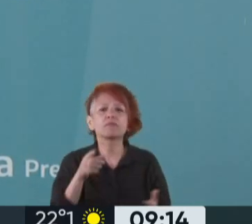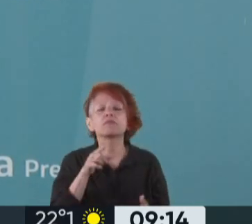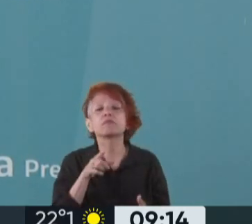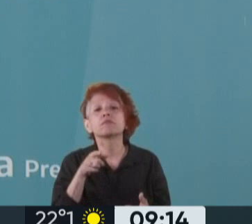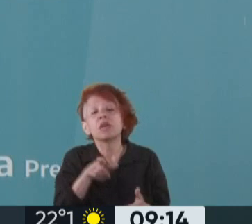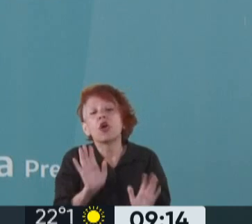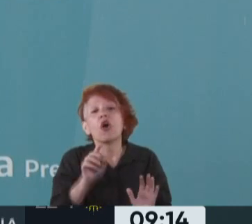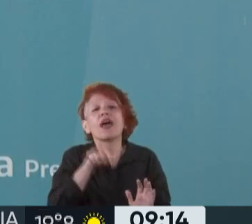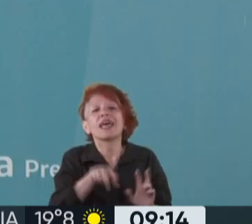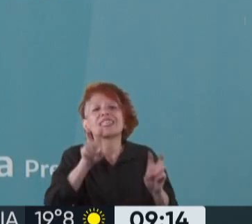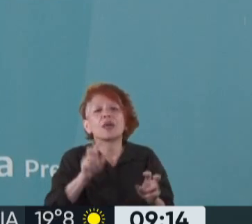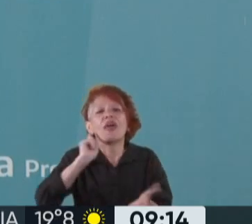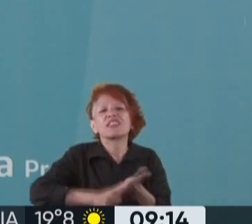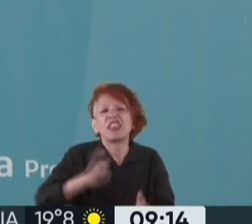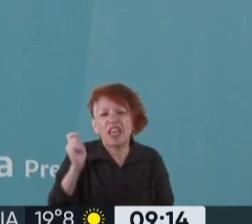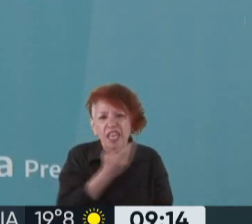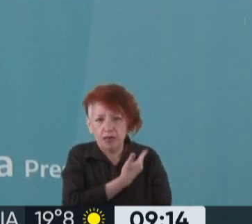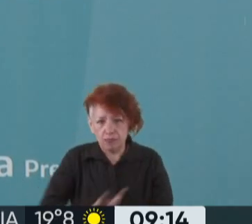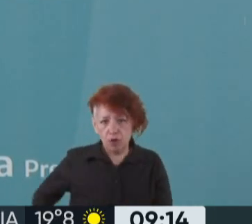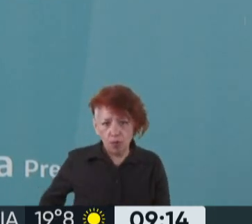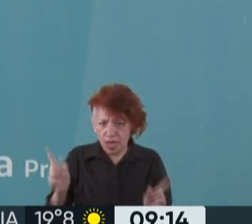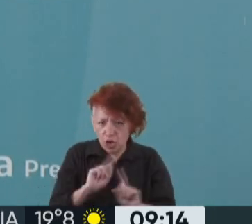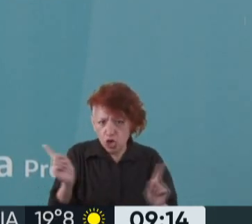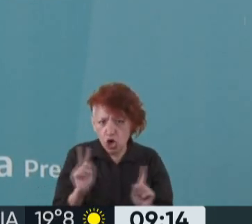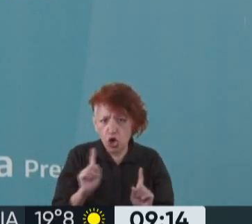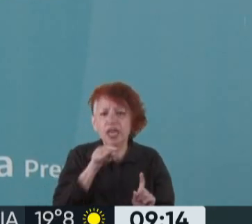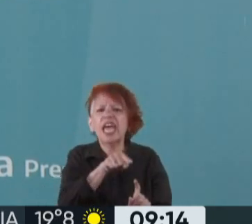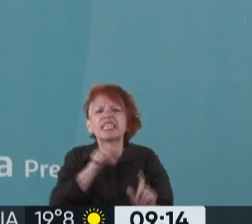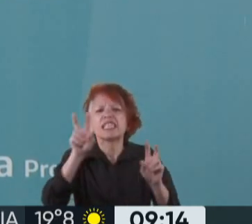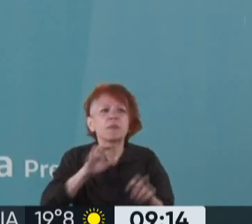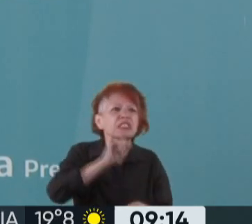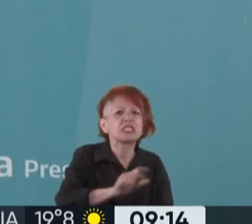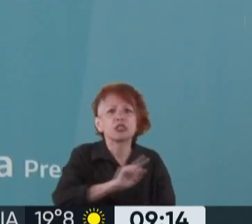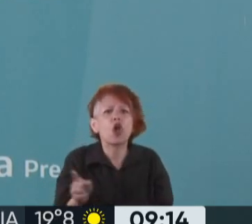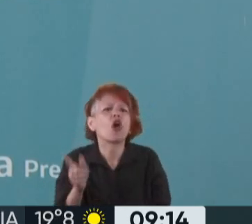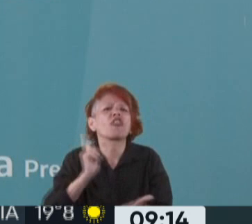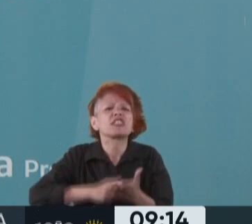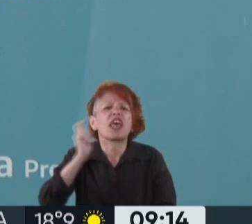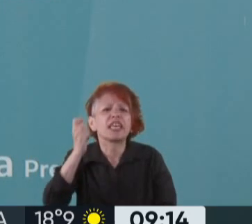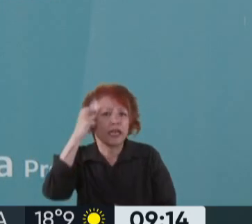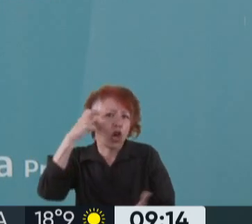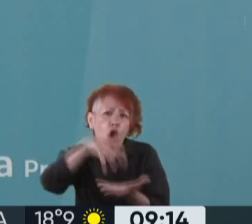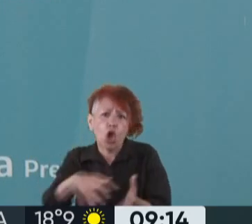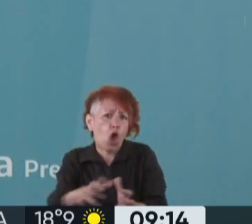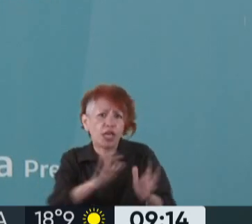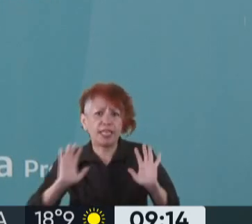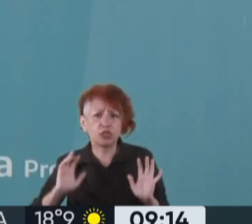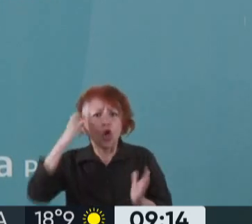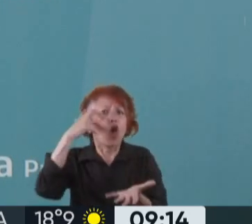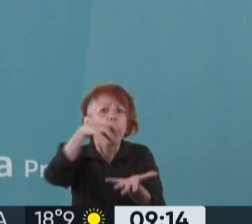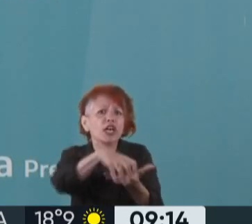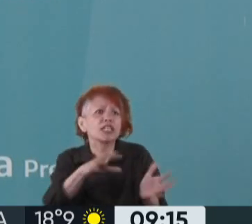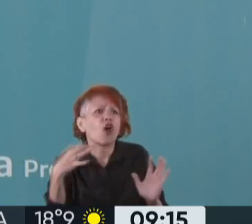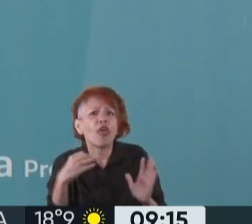no define el Poder Ejecutivo, sino que se define en el Congreso, por lo tanto es el Congreso el que tiene que definir su